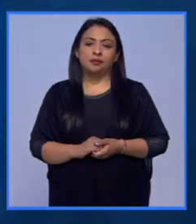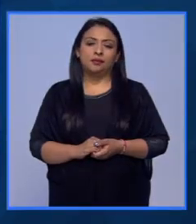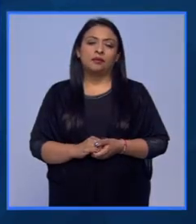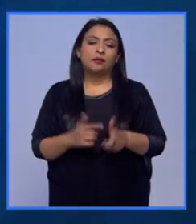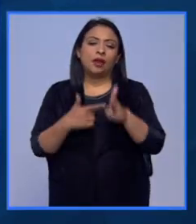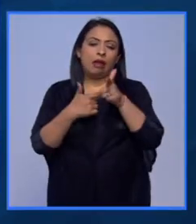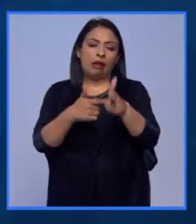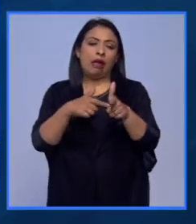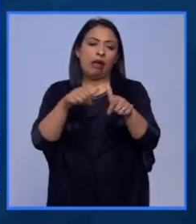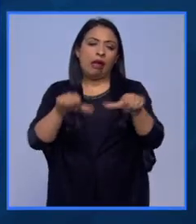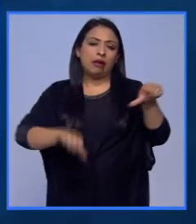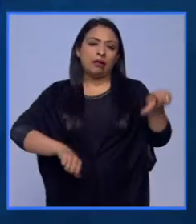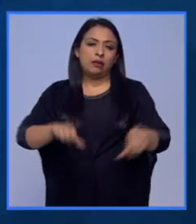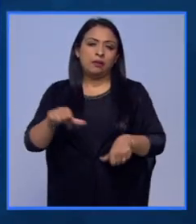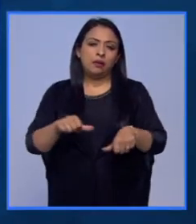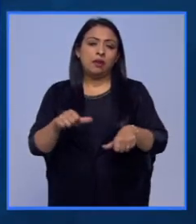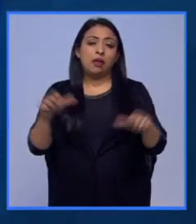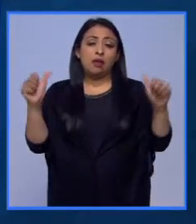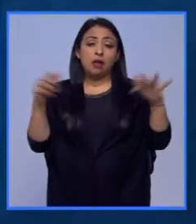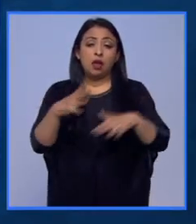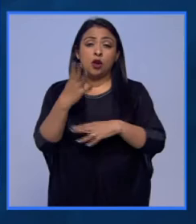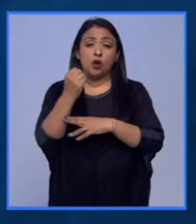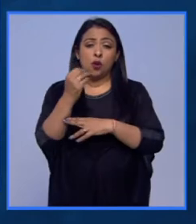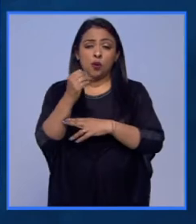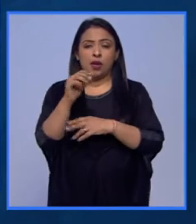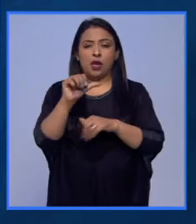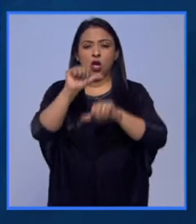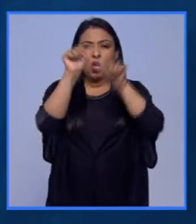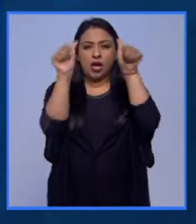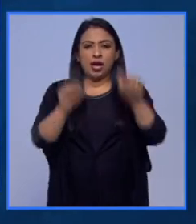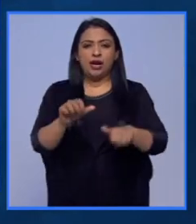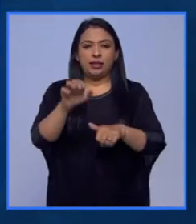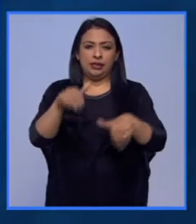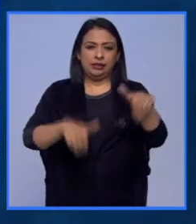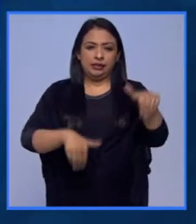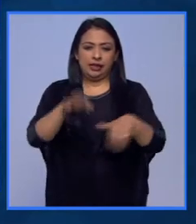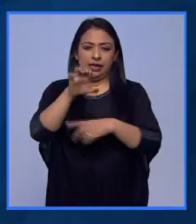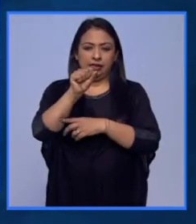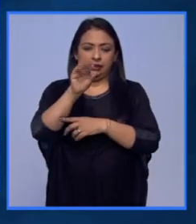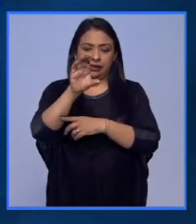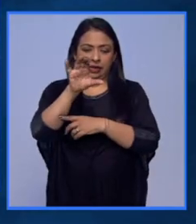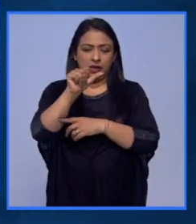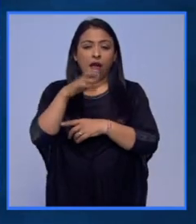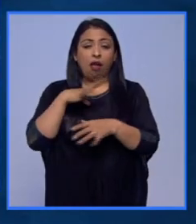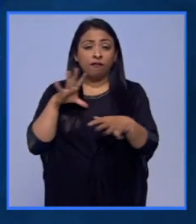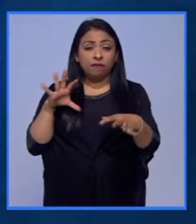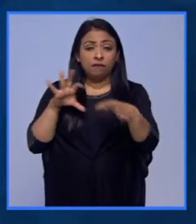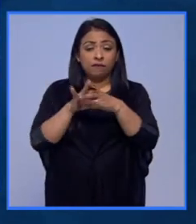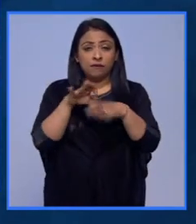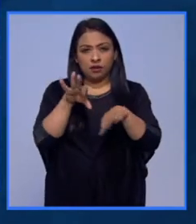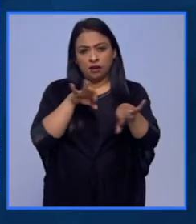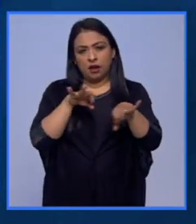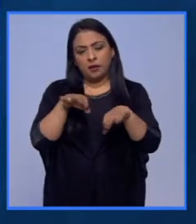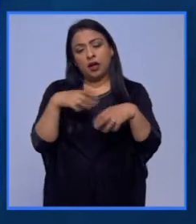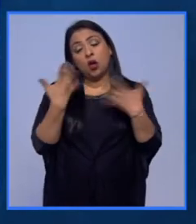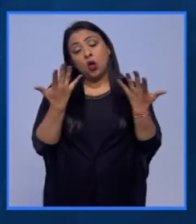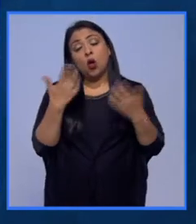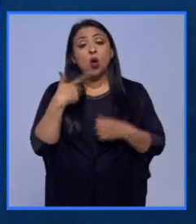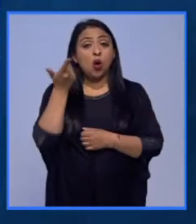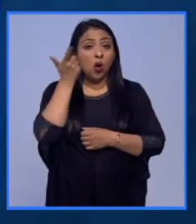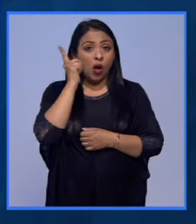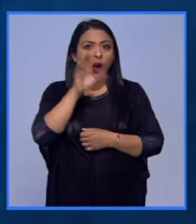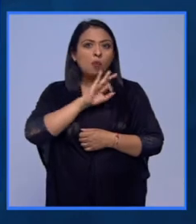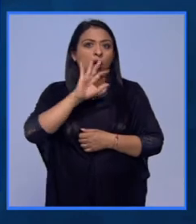Continúan las actividades del noveno encuentro de artes escénicas, donde se están creando vínculos de trabajo que, bueno, ojalá que